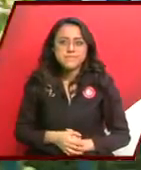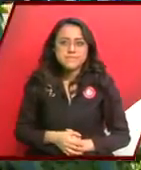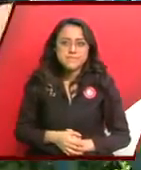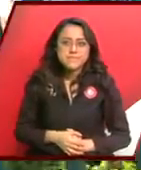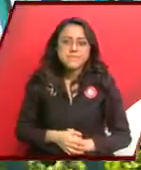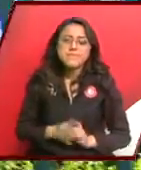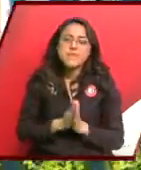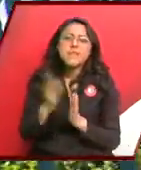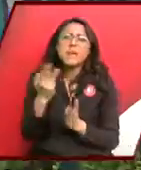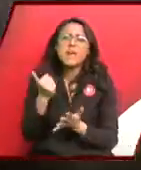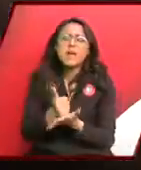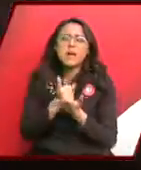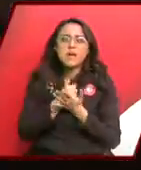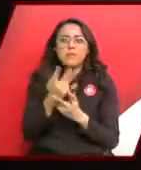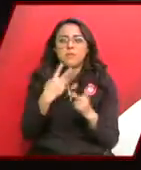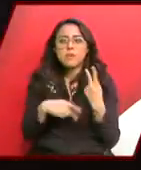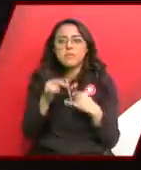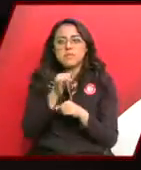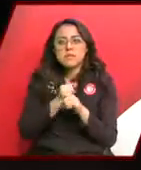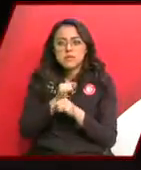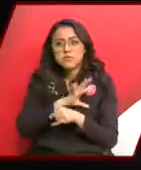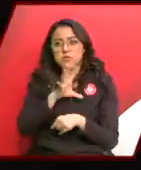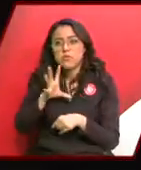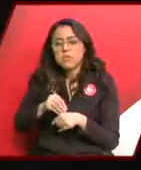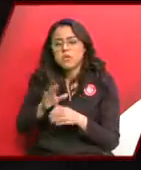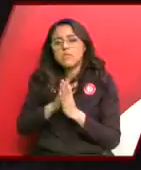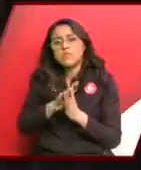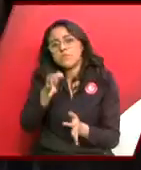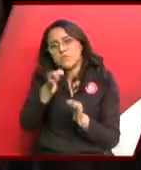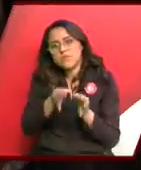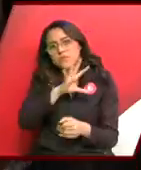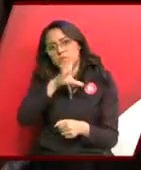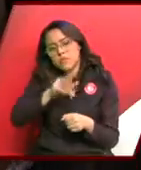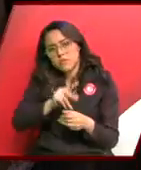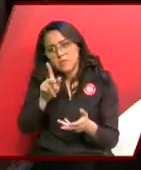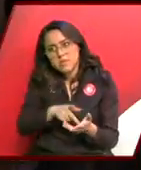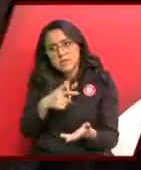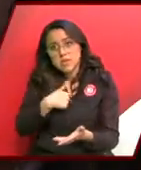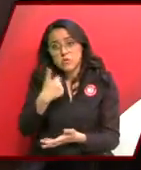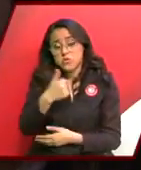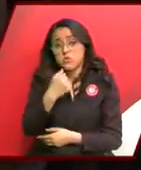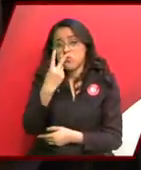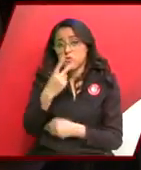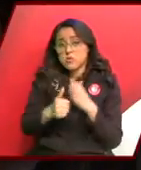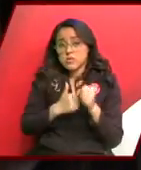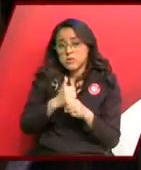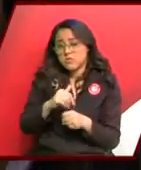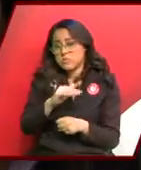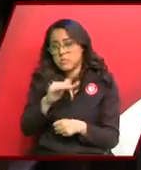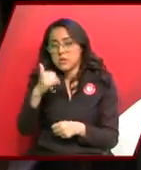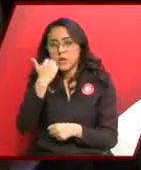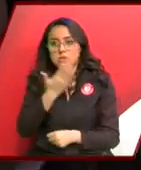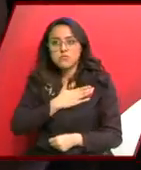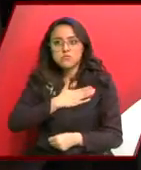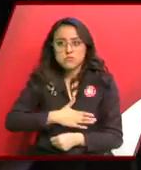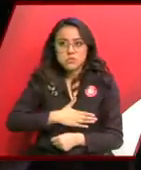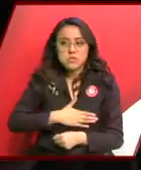Solicita el apoyo para que se realice la investigación y se retome el juicio. Llevo 2 años y medio tratando de hacer justicia con